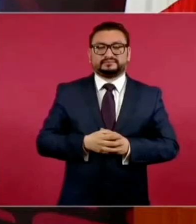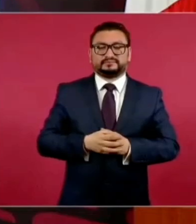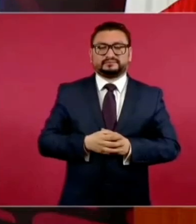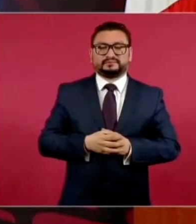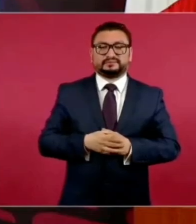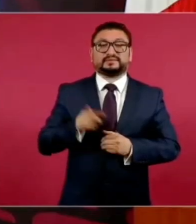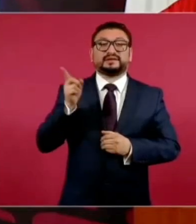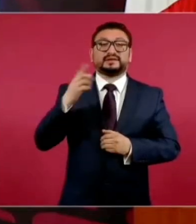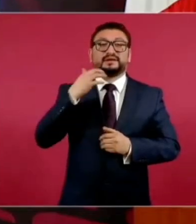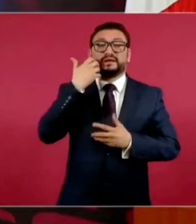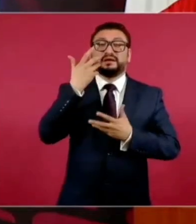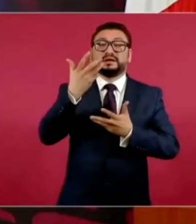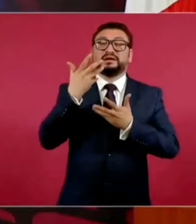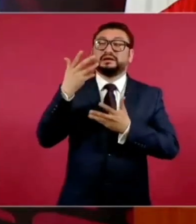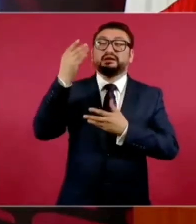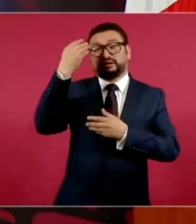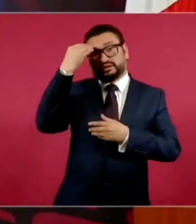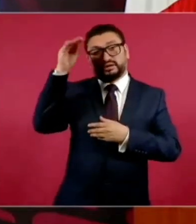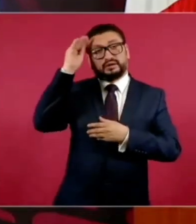queriendo ser guerrillero,